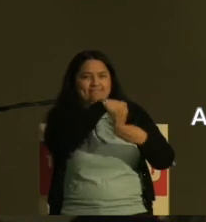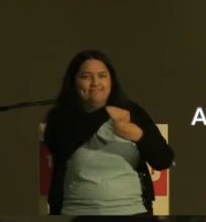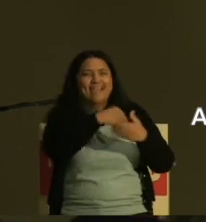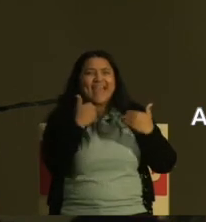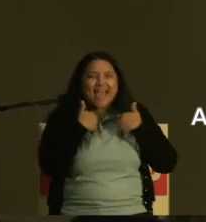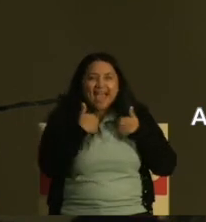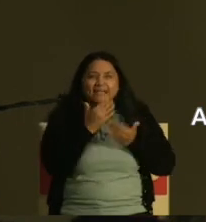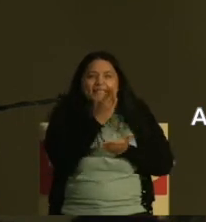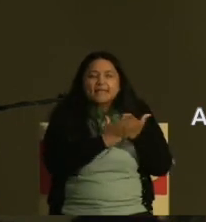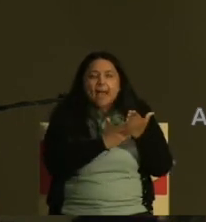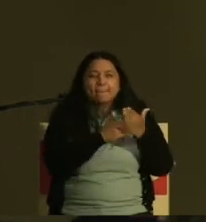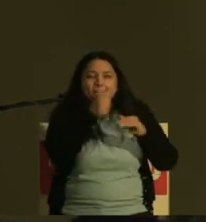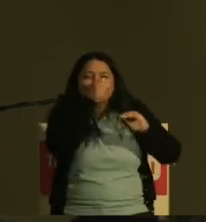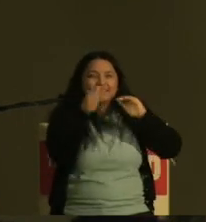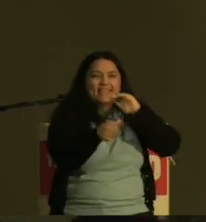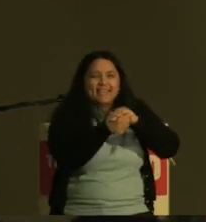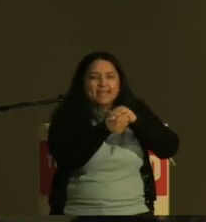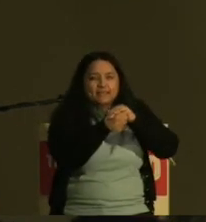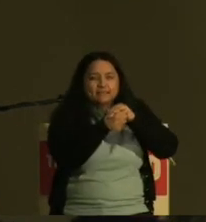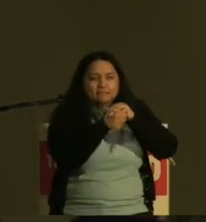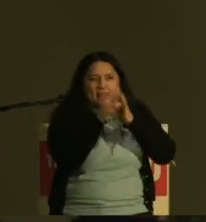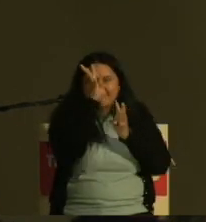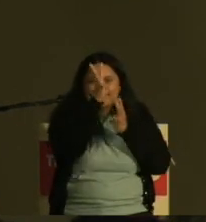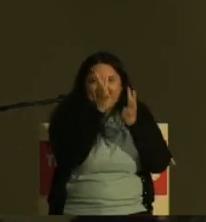colectivo encerrado allí. Y entonces yo